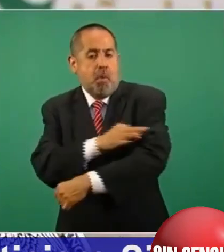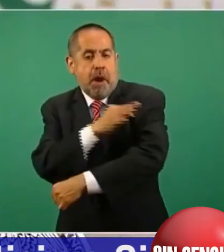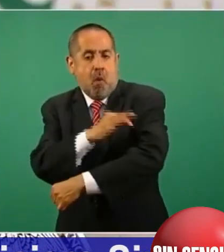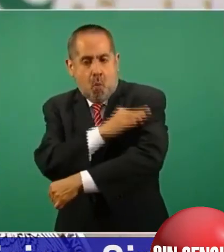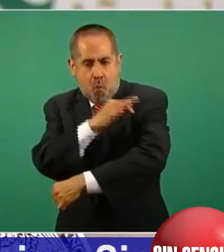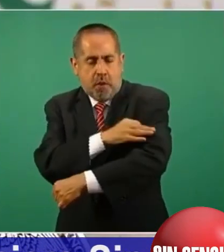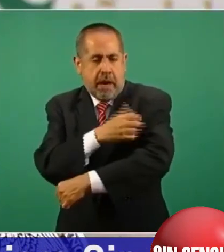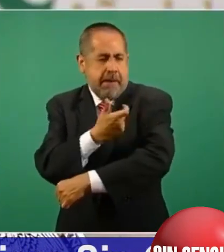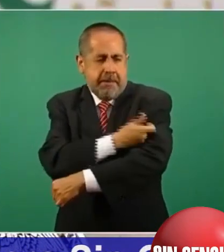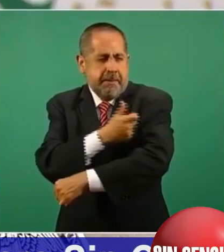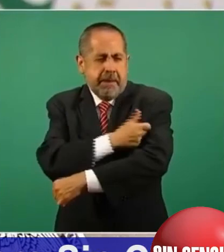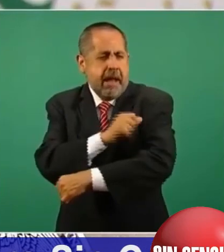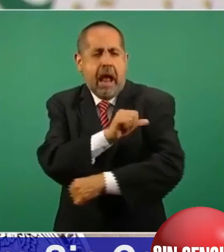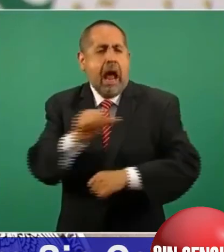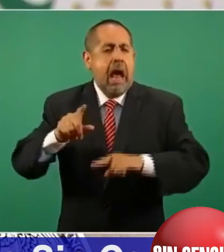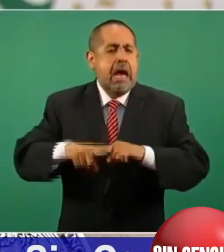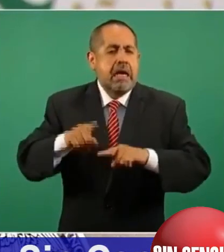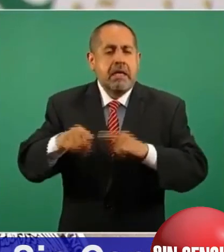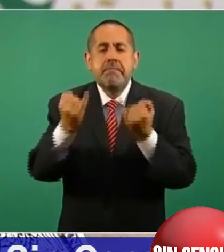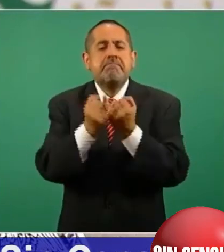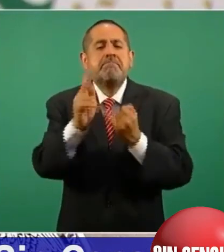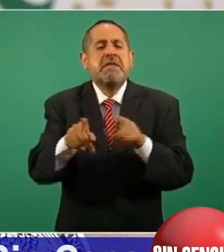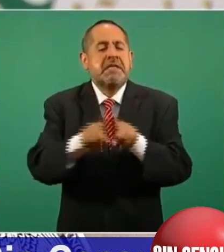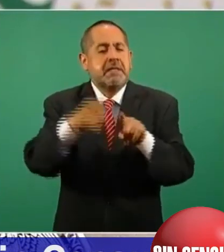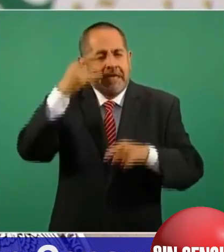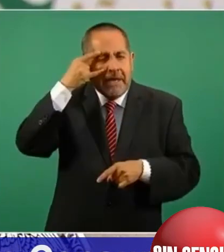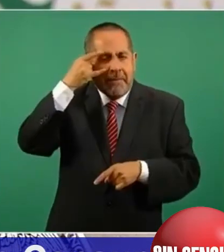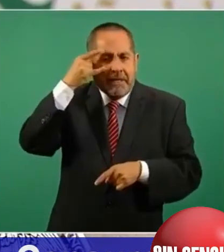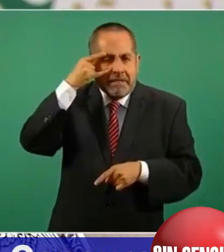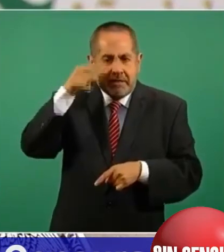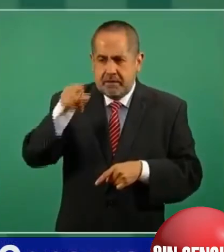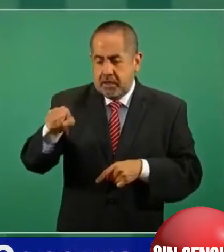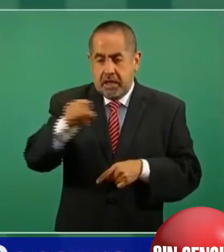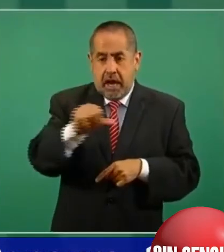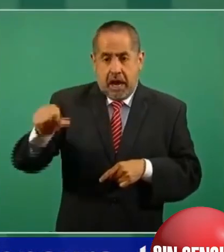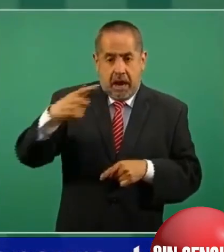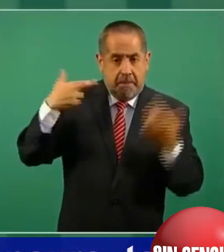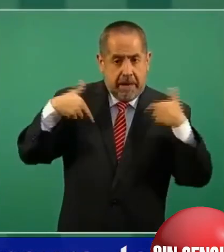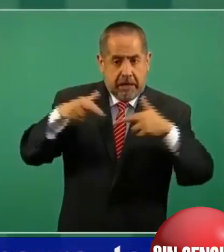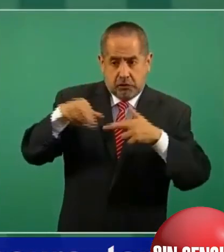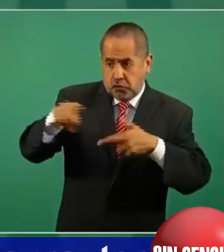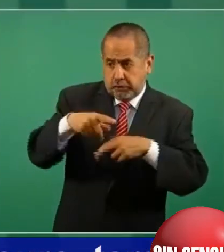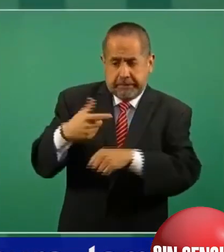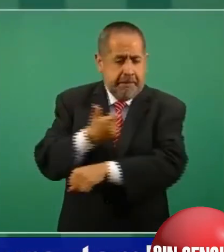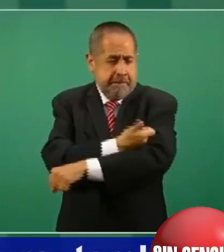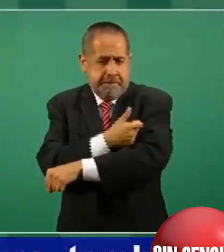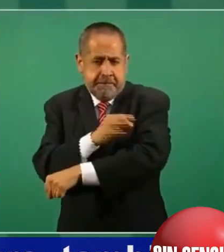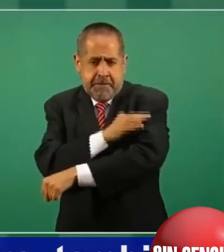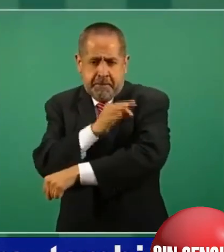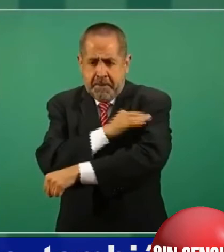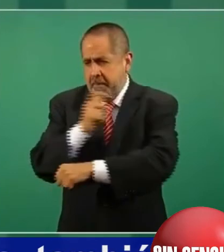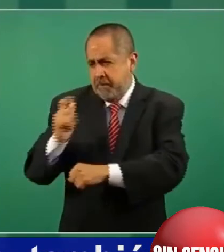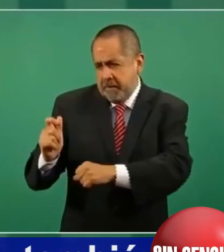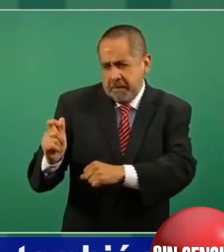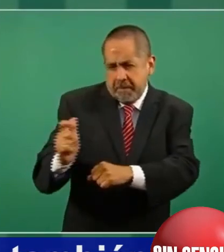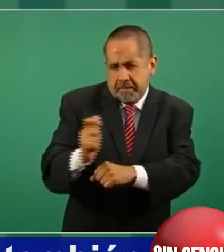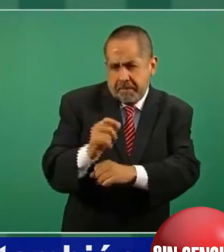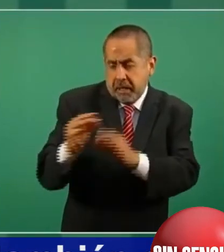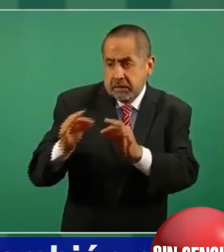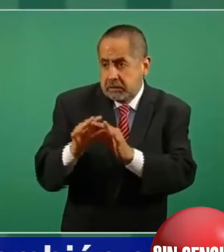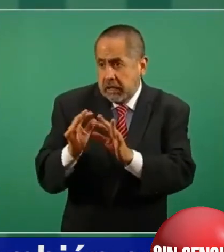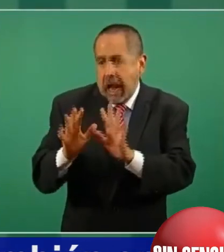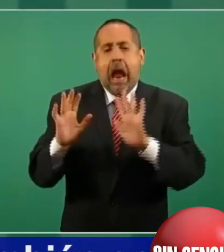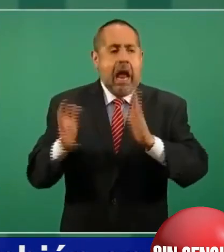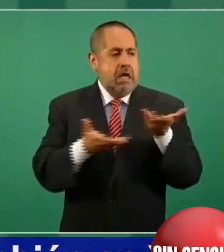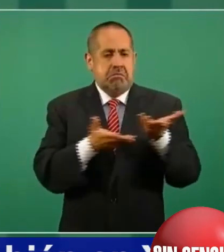hizo en Campeche, al magisterio. Y una vez vacunados, pues ya